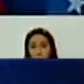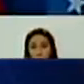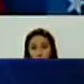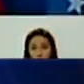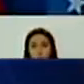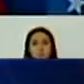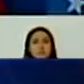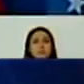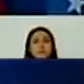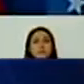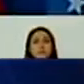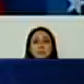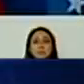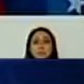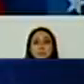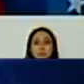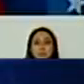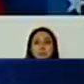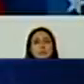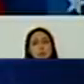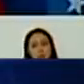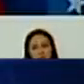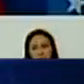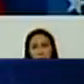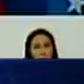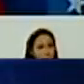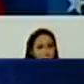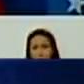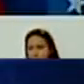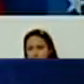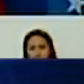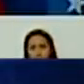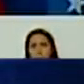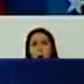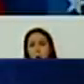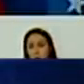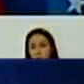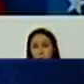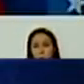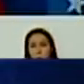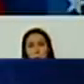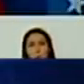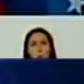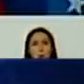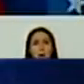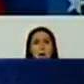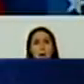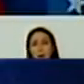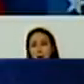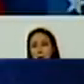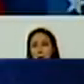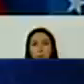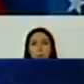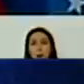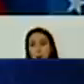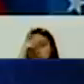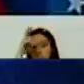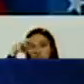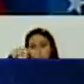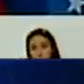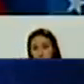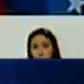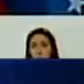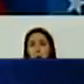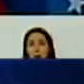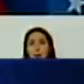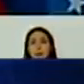se encontraban realizando labores de patrullaje en la población de San José de la Costa, municipio Píritu del estado Falcón. Lo